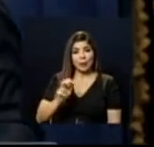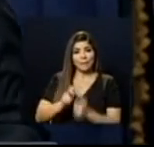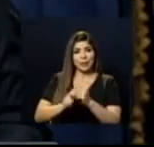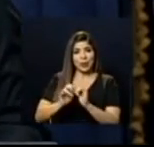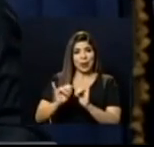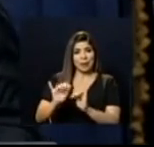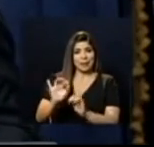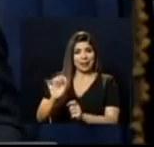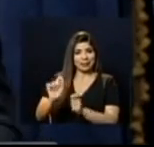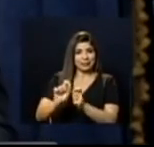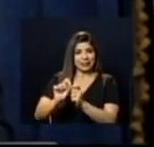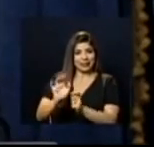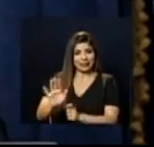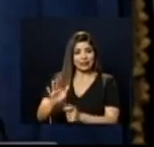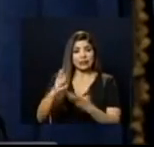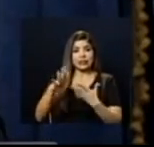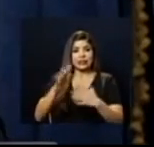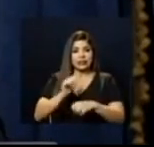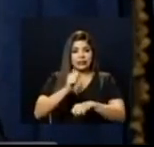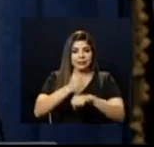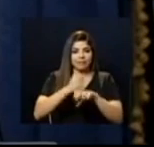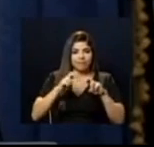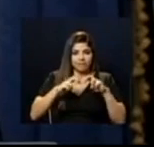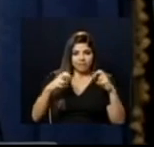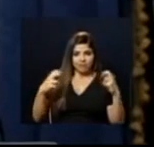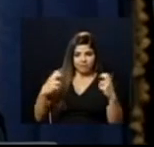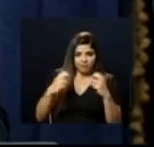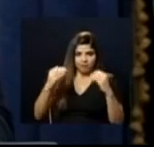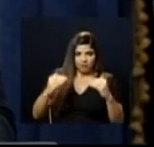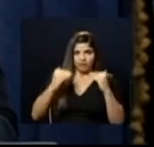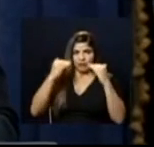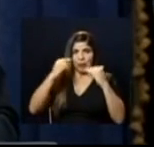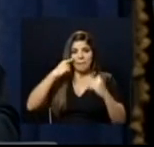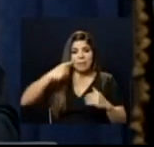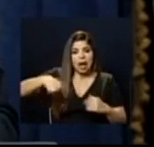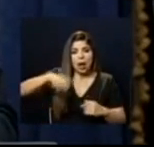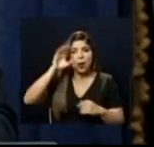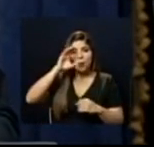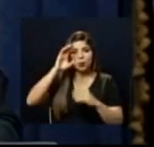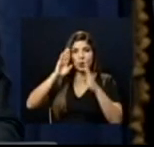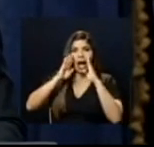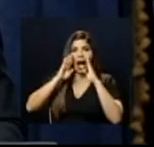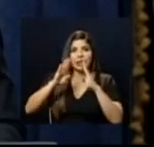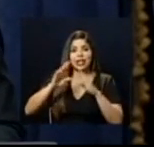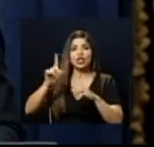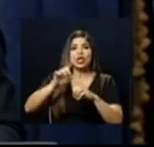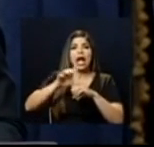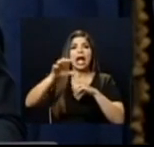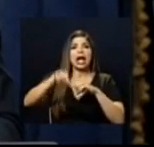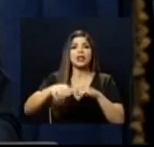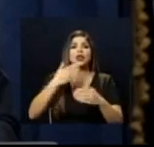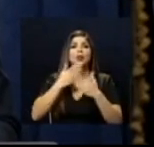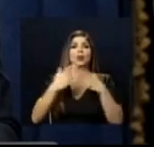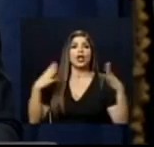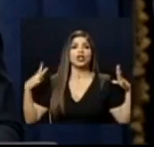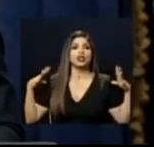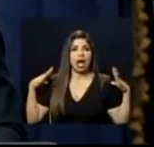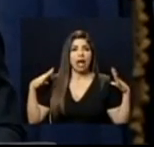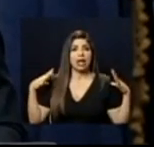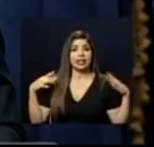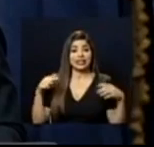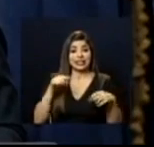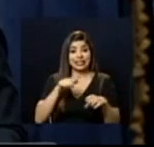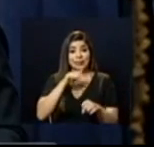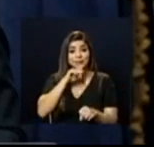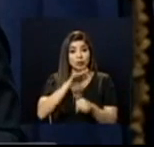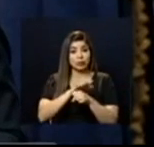particular, hemos instalado una mesa de alto nivel para la atención del cantón de Buenos Aires, compromiso que